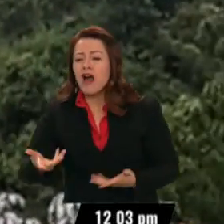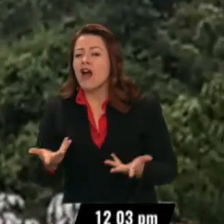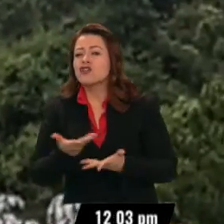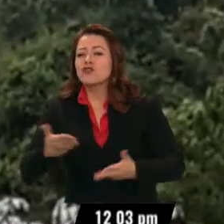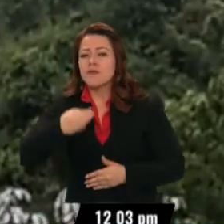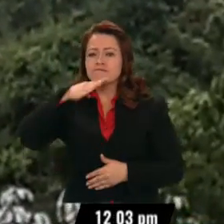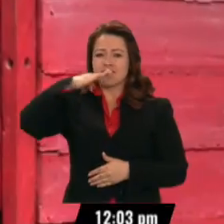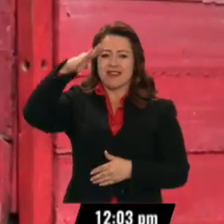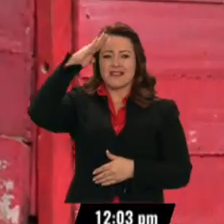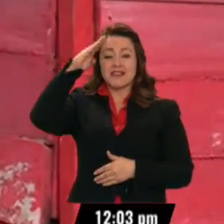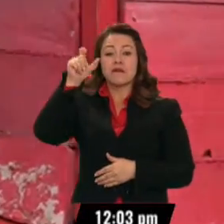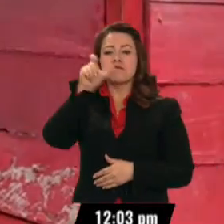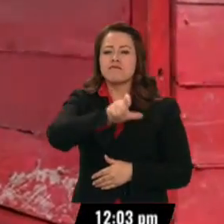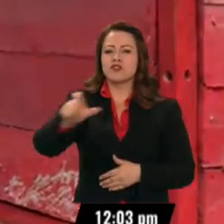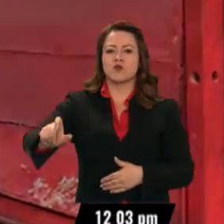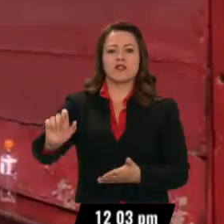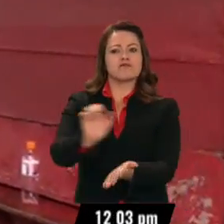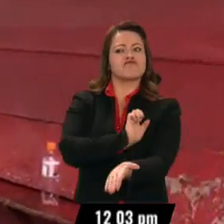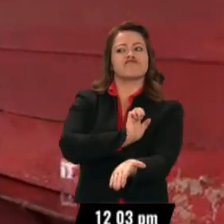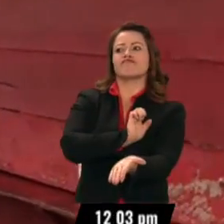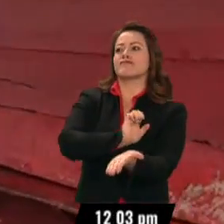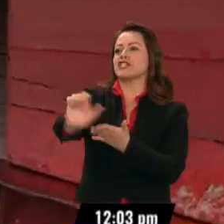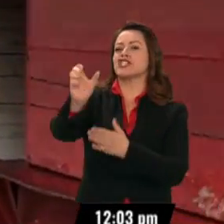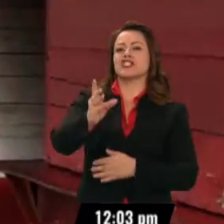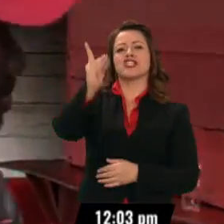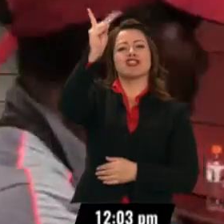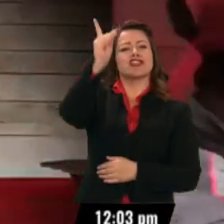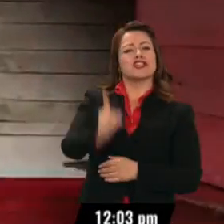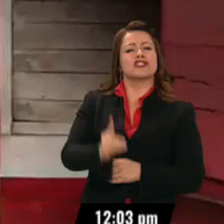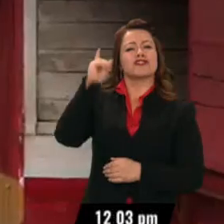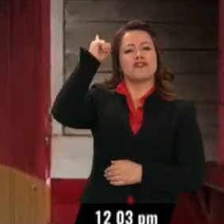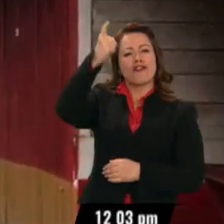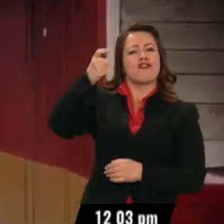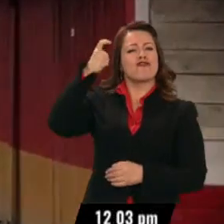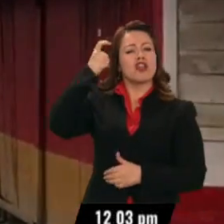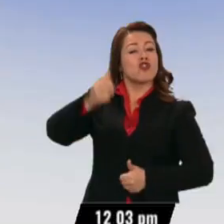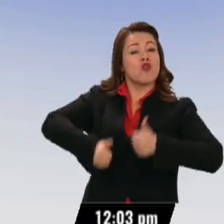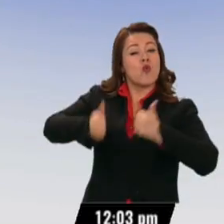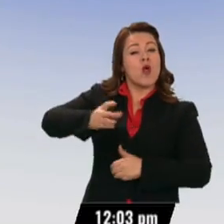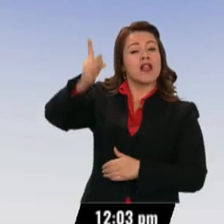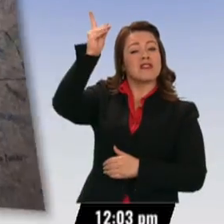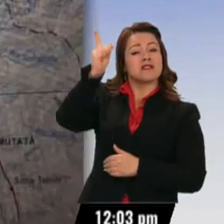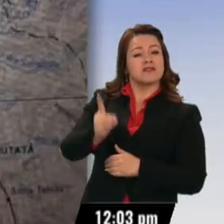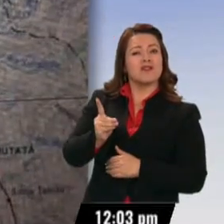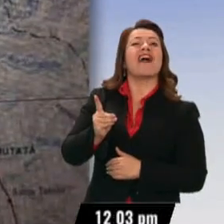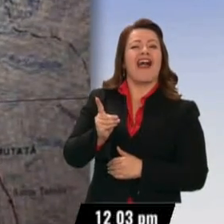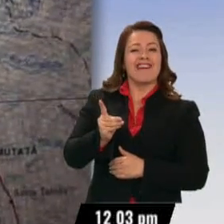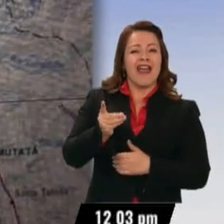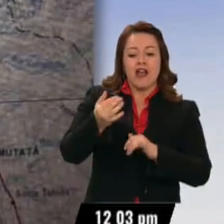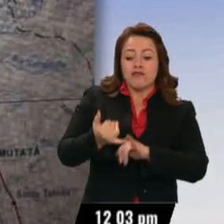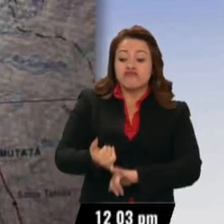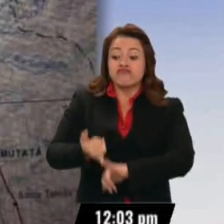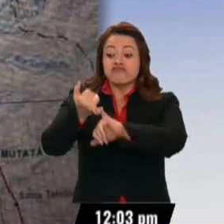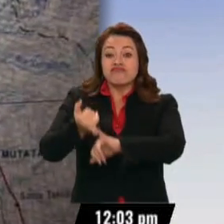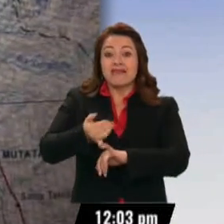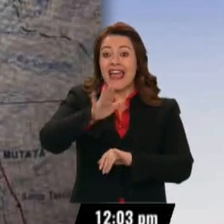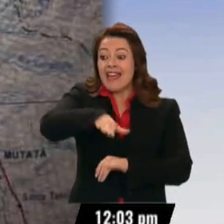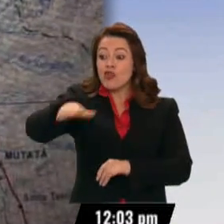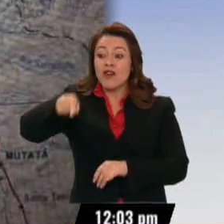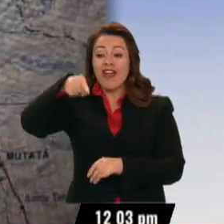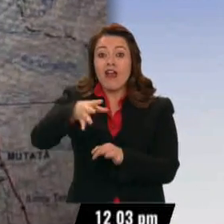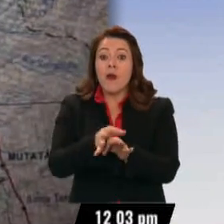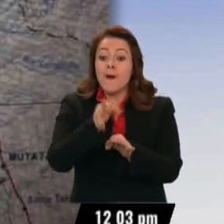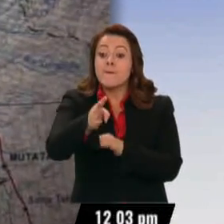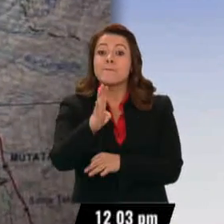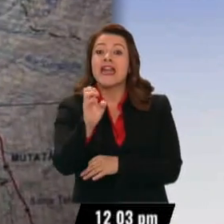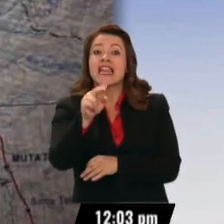Medellín, Antioquia rechaza la decisión del gobierno nacional de arrebatarle 100.000 hectáreas de territorio con la entrega